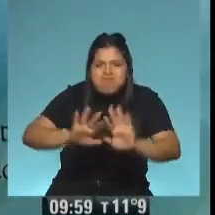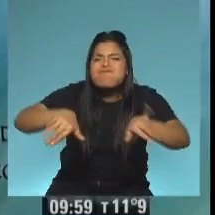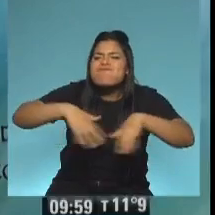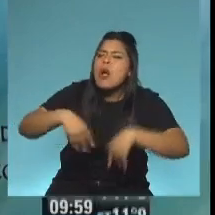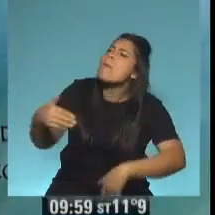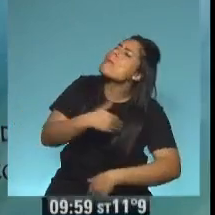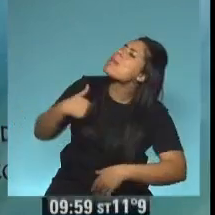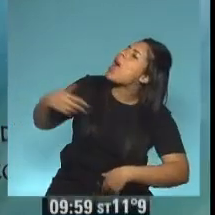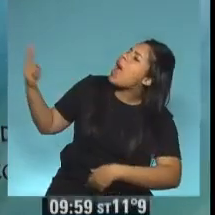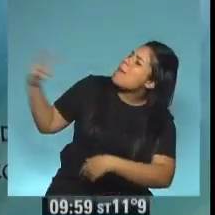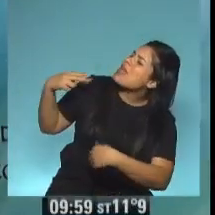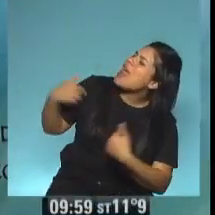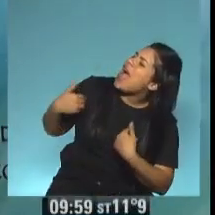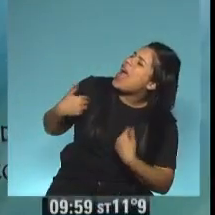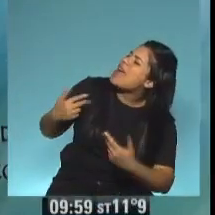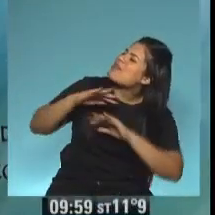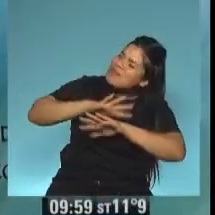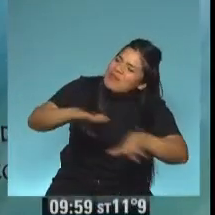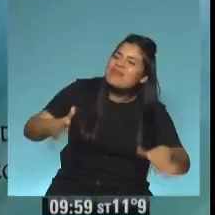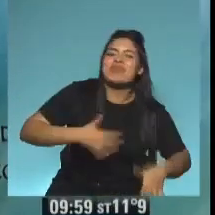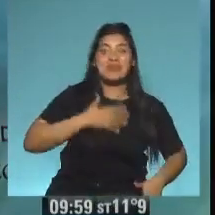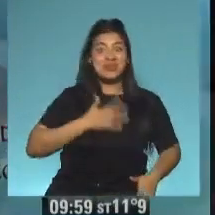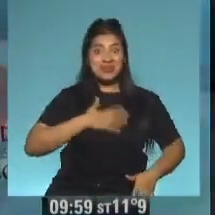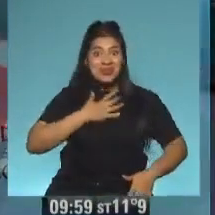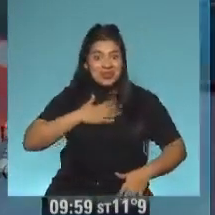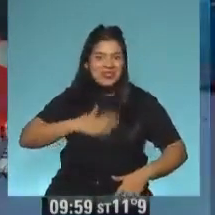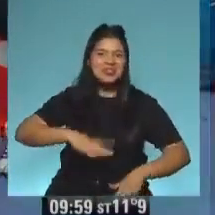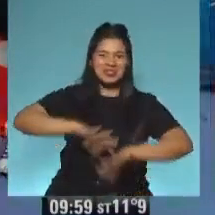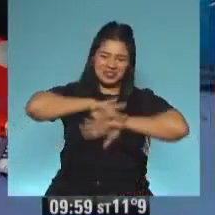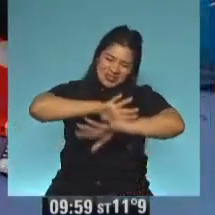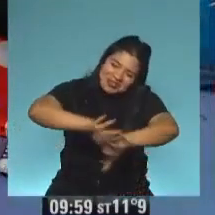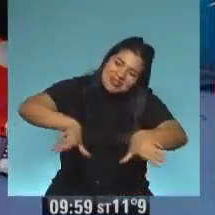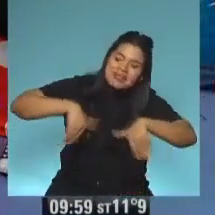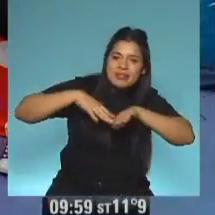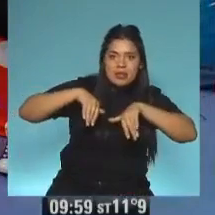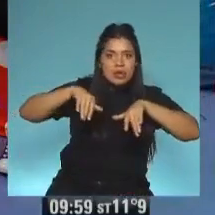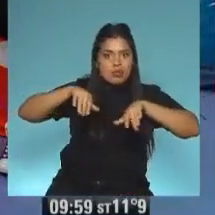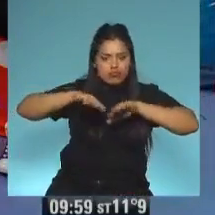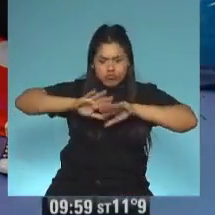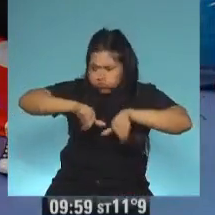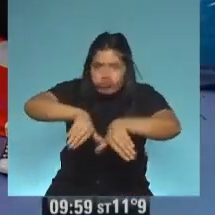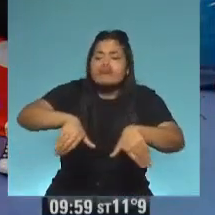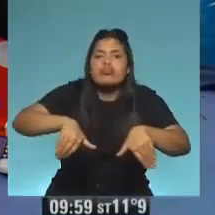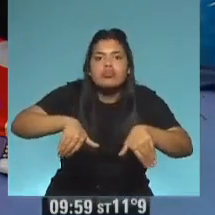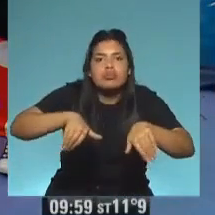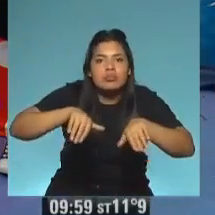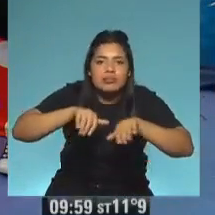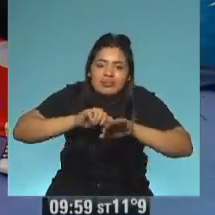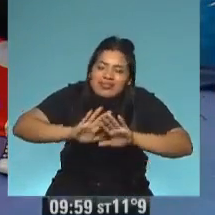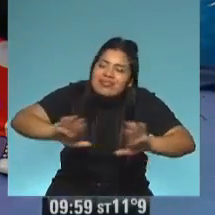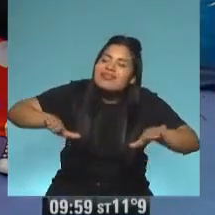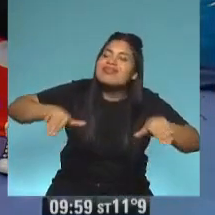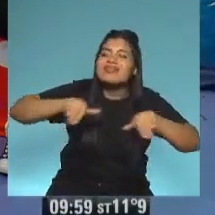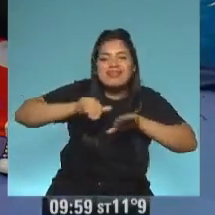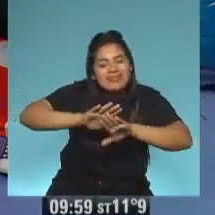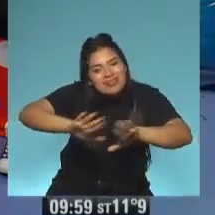lo que hago! Gritó contento. Nadó rápido y despacio.